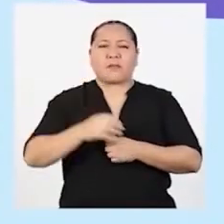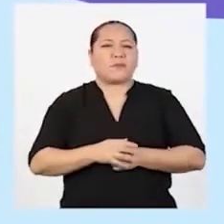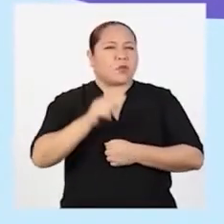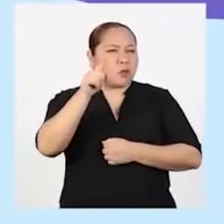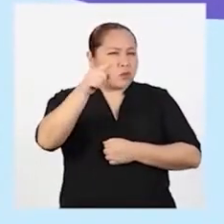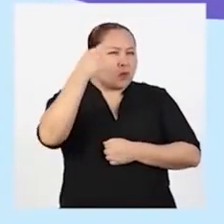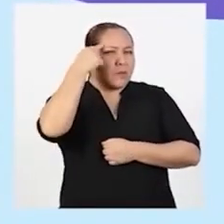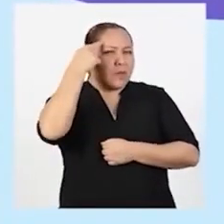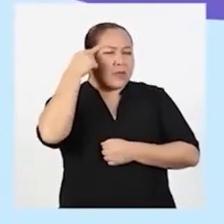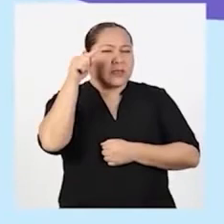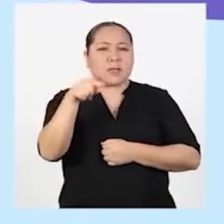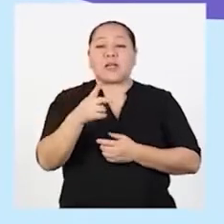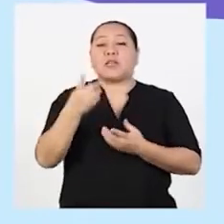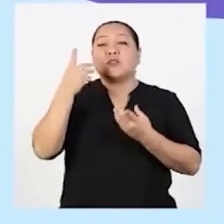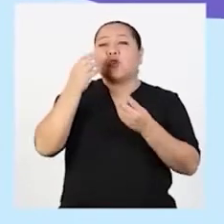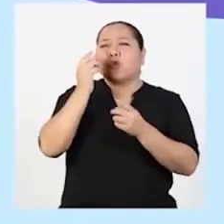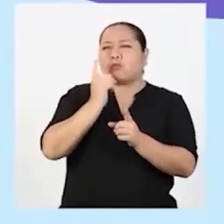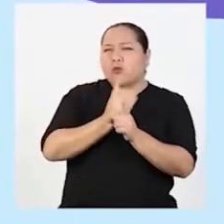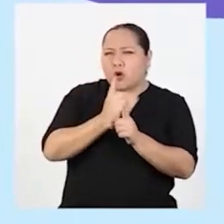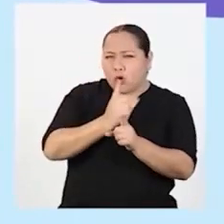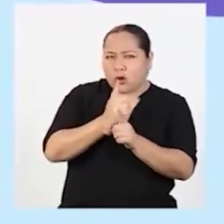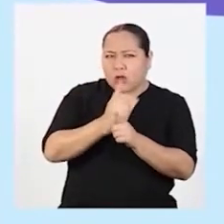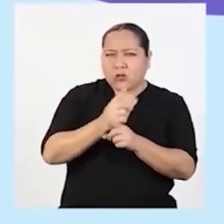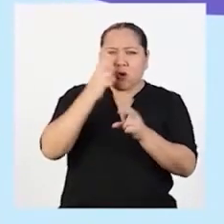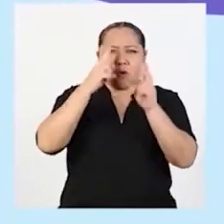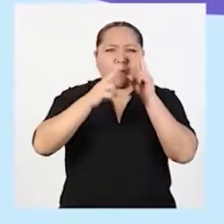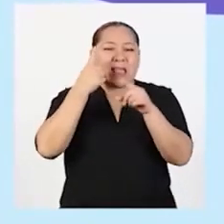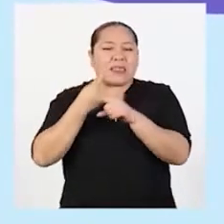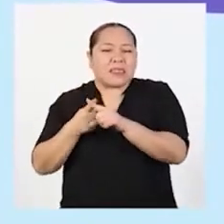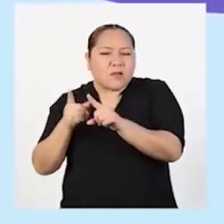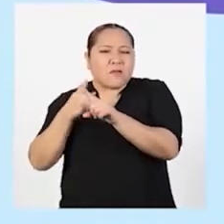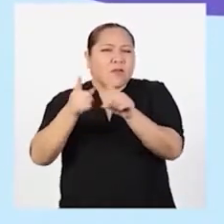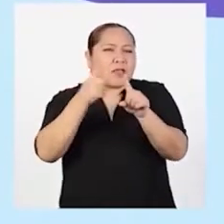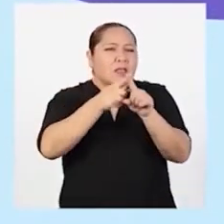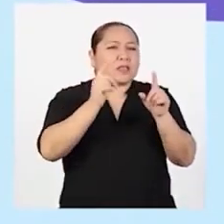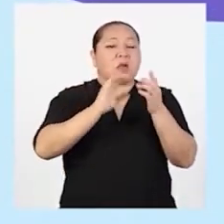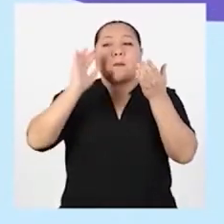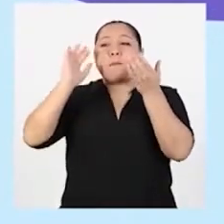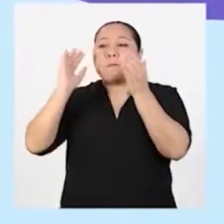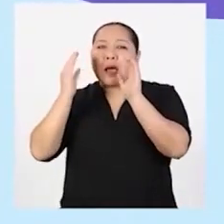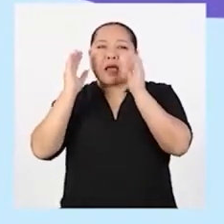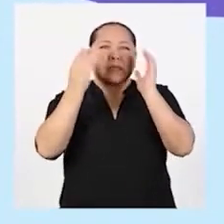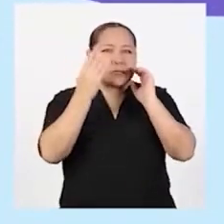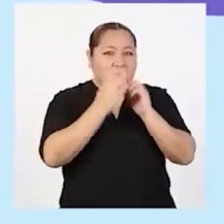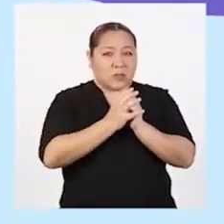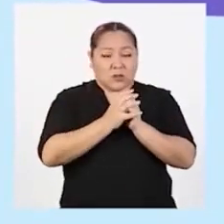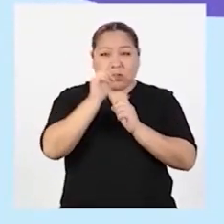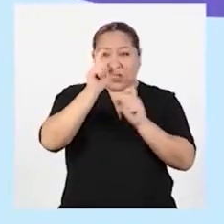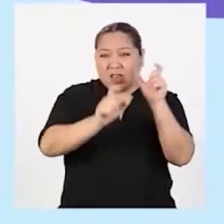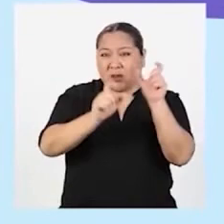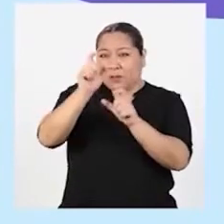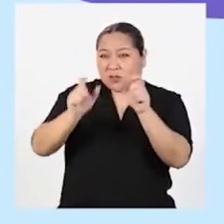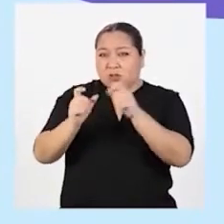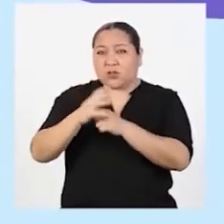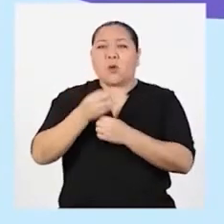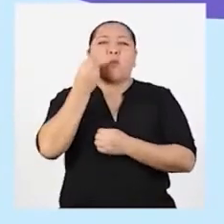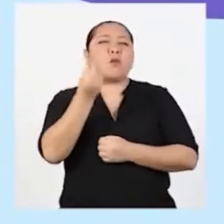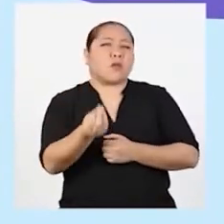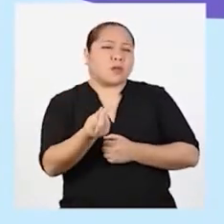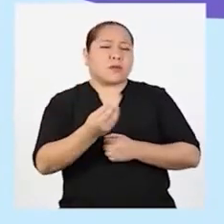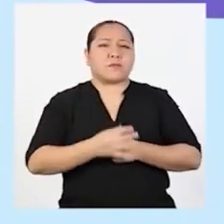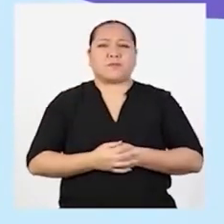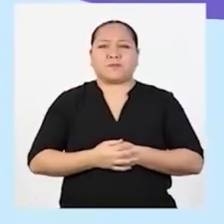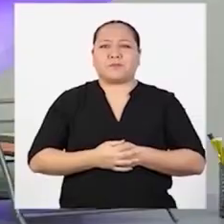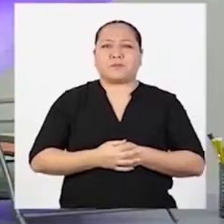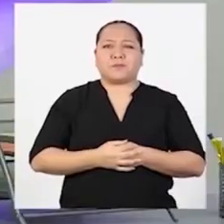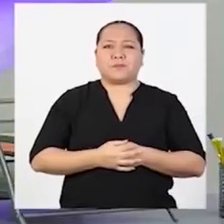Doctora Diáfana, ¿considera que es adecuado resaltar las diferencias sobre las semejanzas en el ser humano?